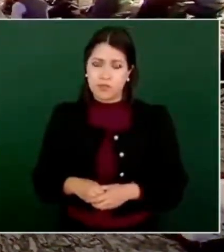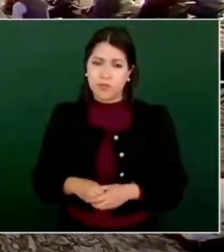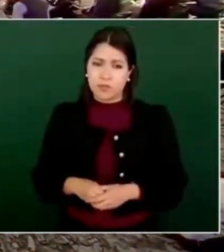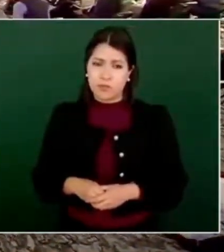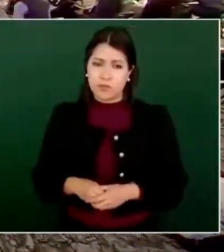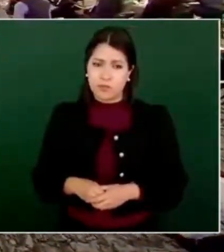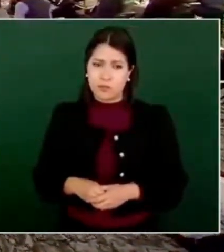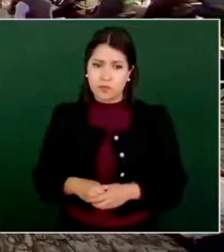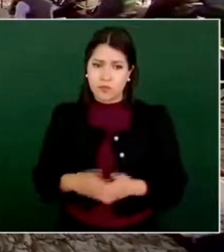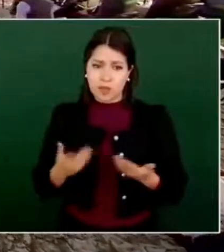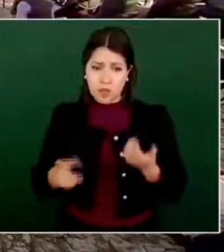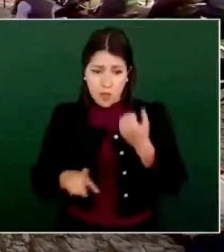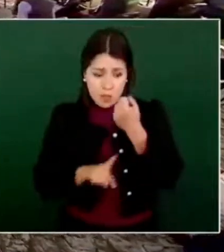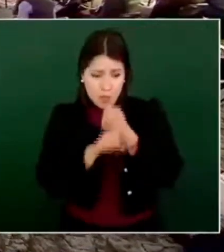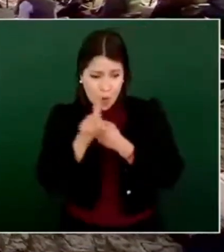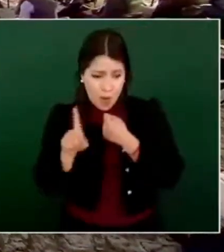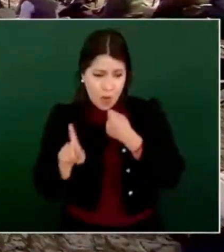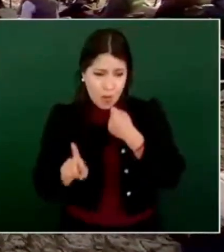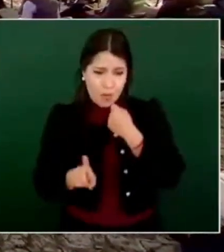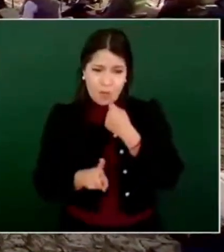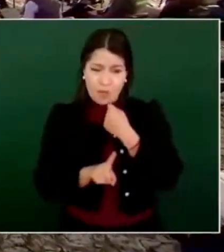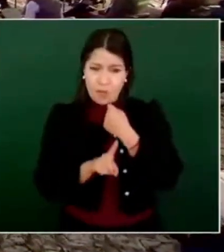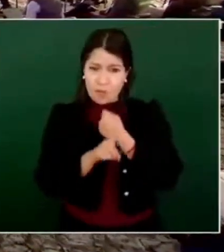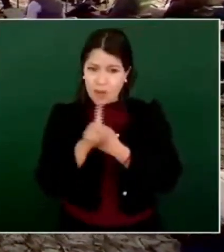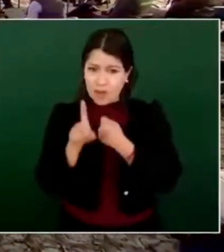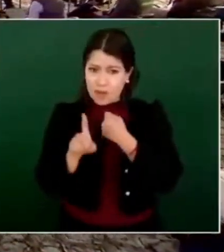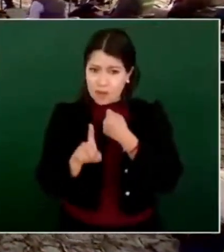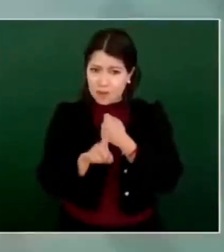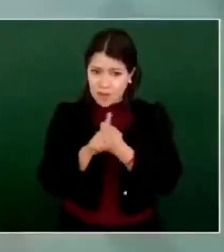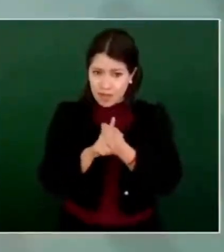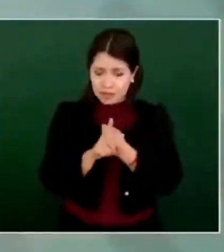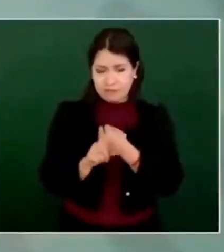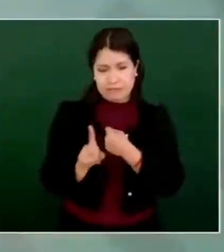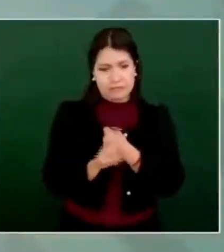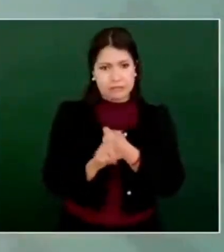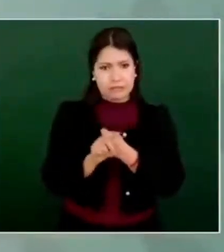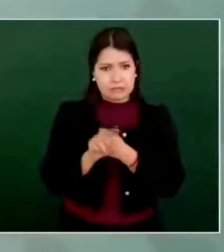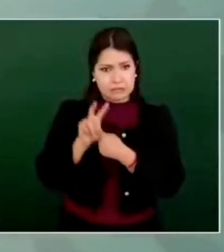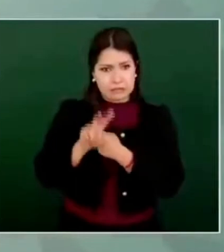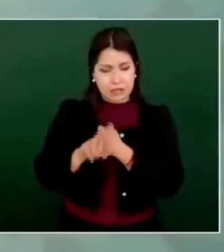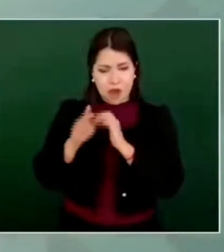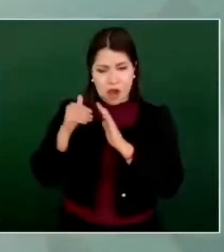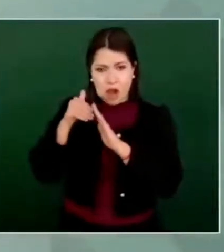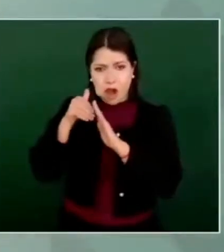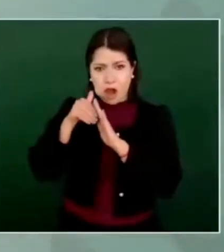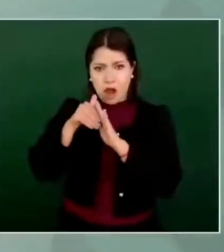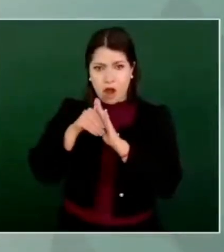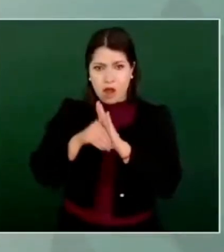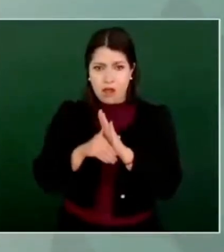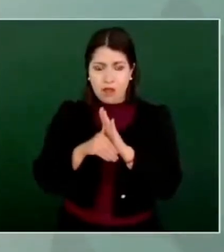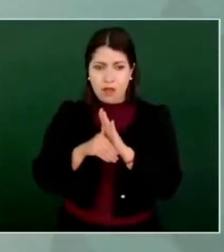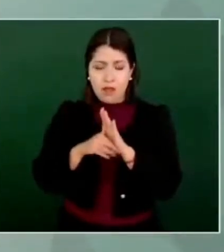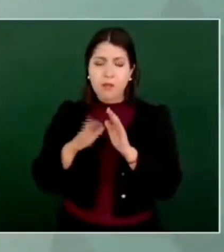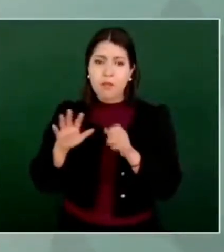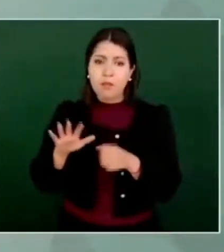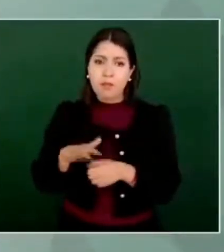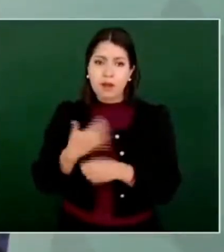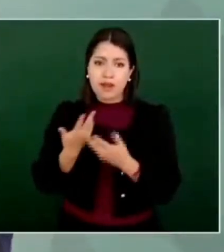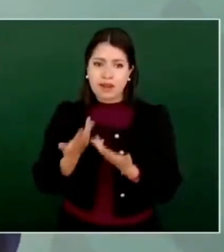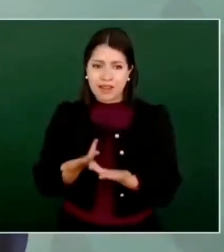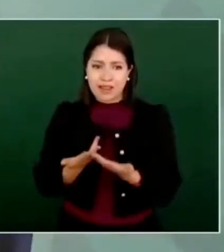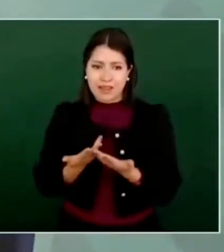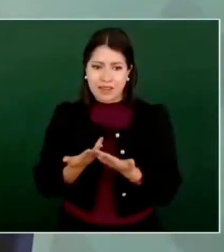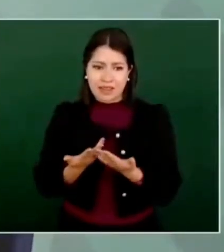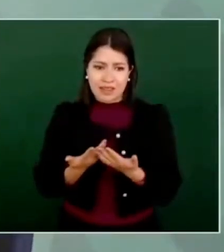no de una crisis, sino de una decadencia, porque una crisis tiene que ver con un aspecto, con lo